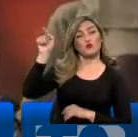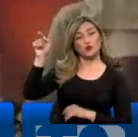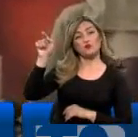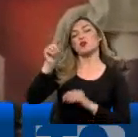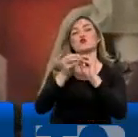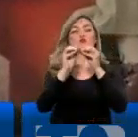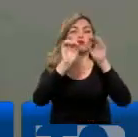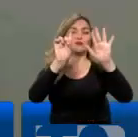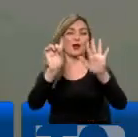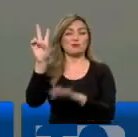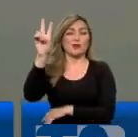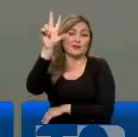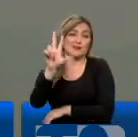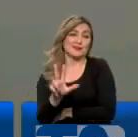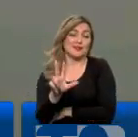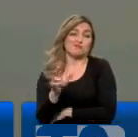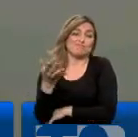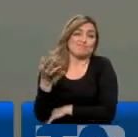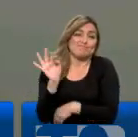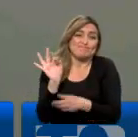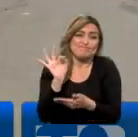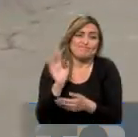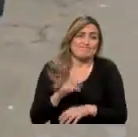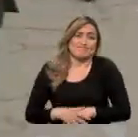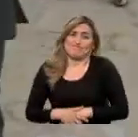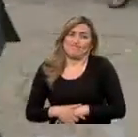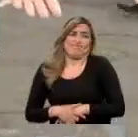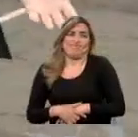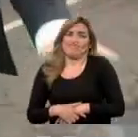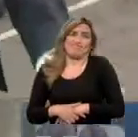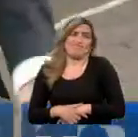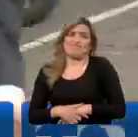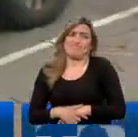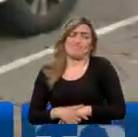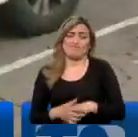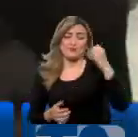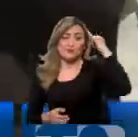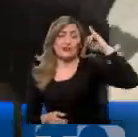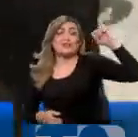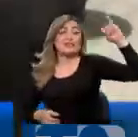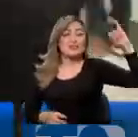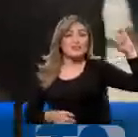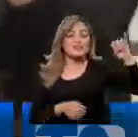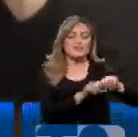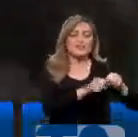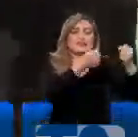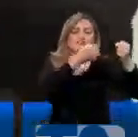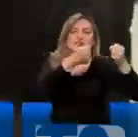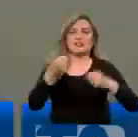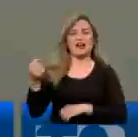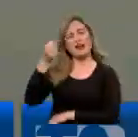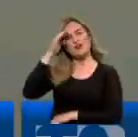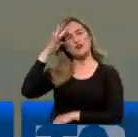Cristiano, pero que no representa, asegura Pablo Guerrero Martínez. Él habla de una izquierda fragmentada y de una derecha no